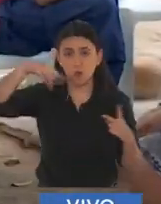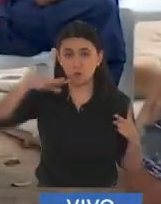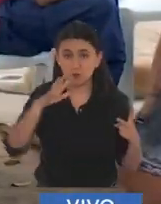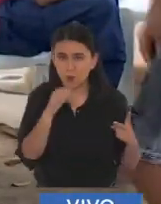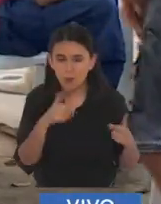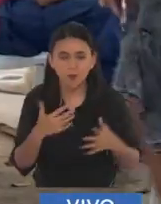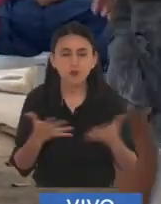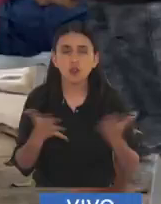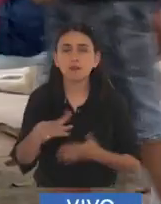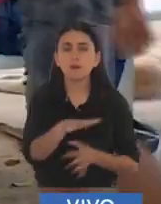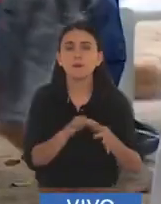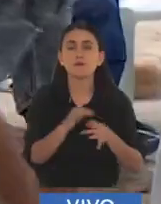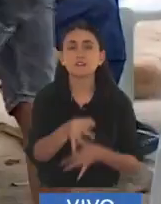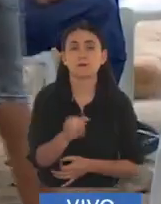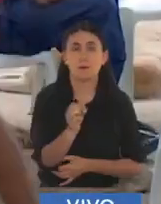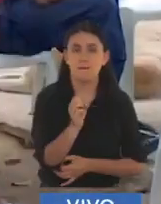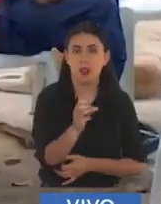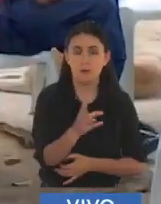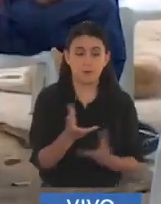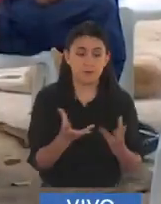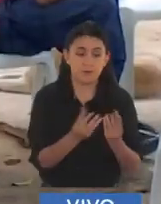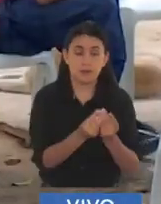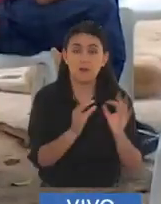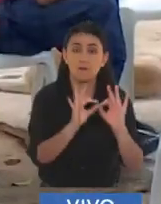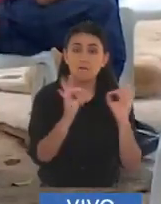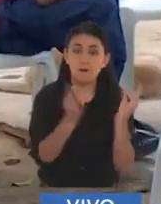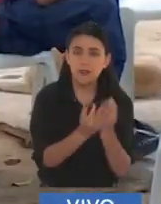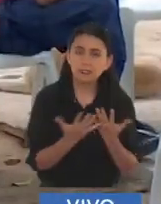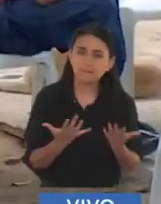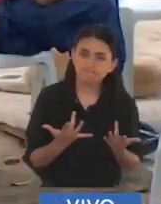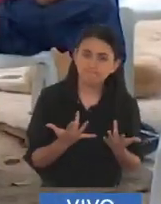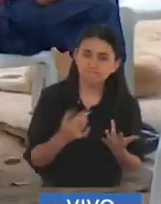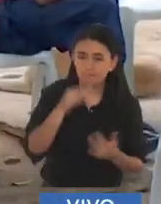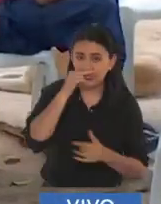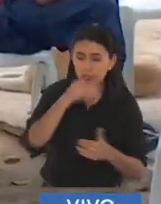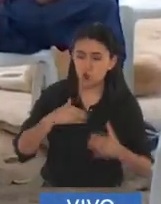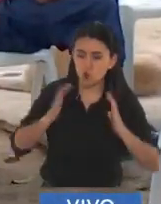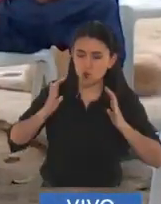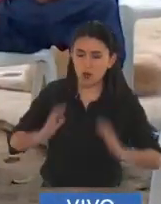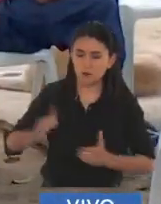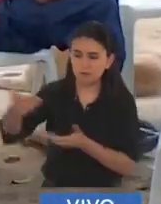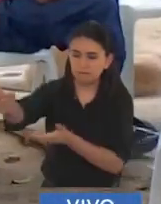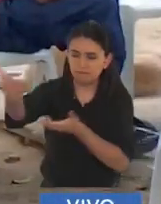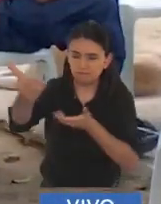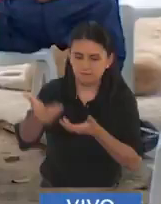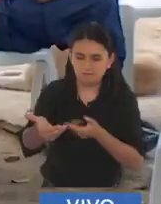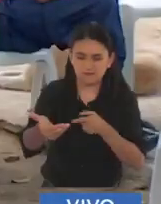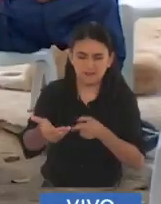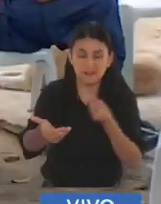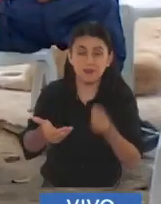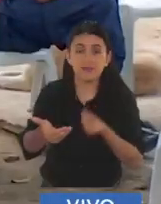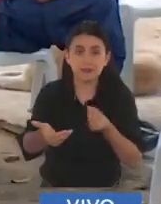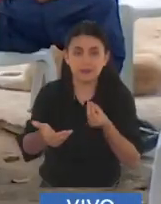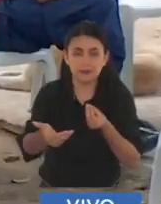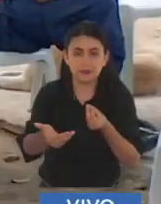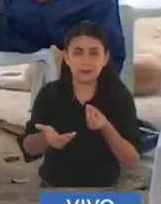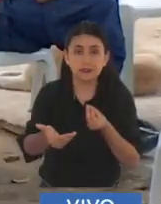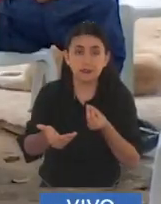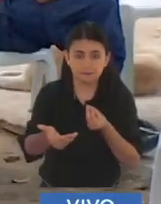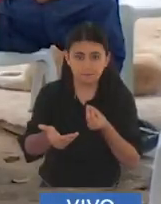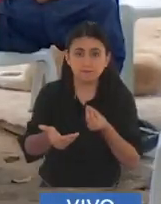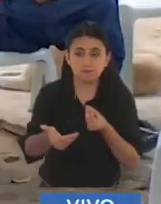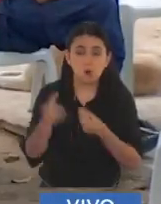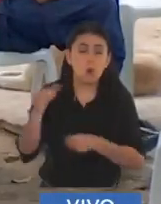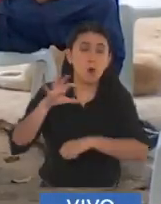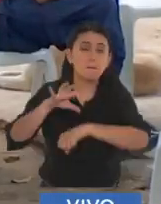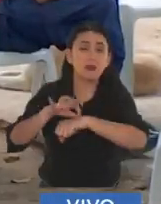de Malambo. La familia espera la entrega del cuerpo para poder definir qué va a ocurrir tras este caso mientras el menor continúa en